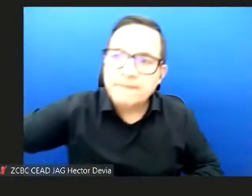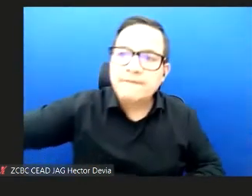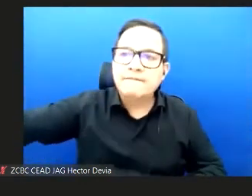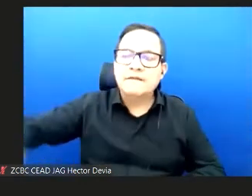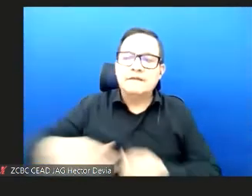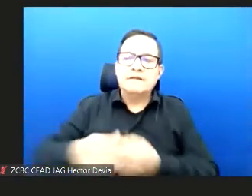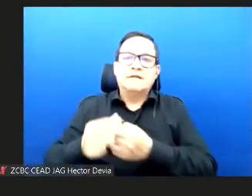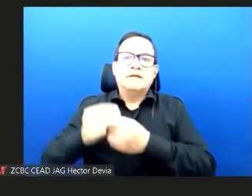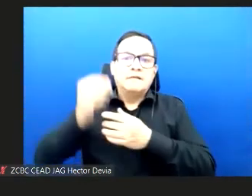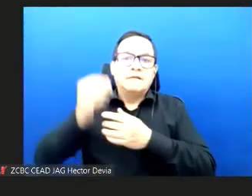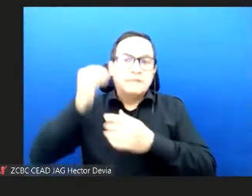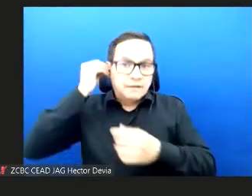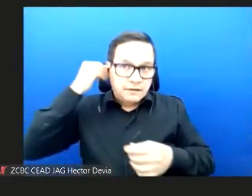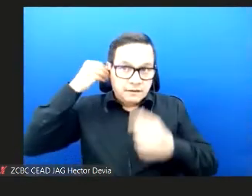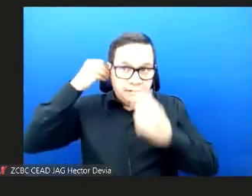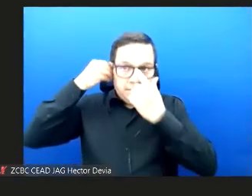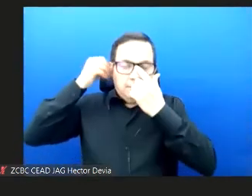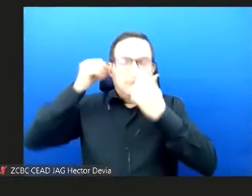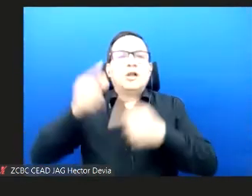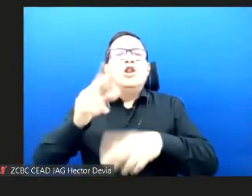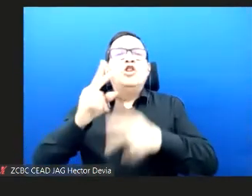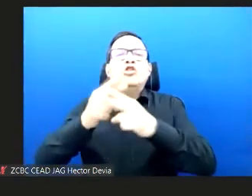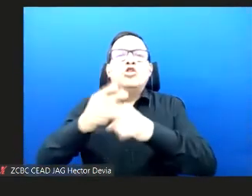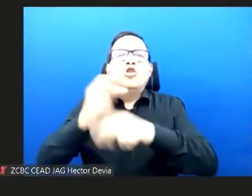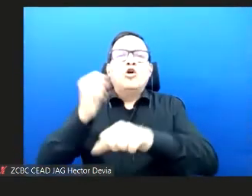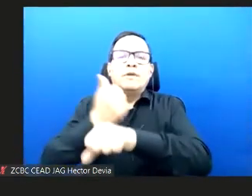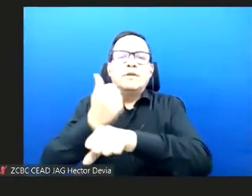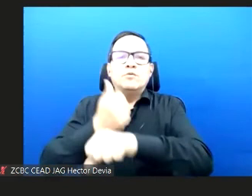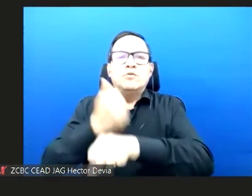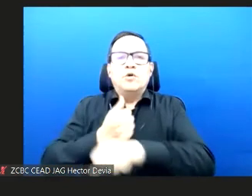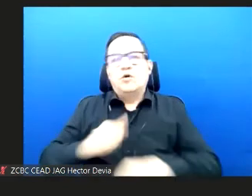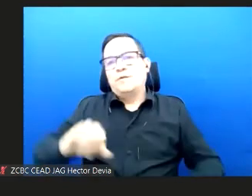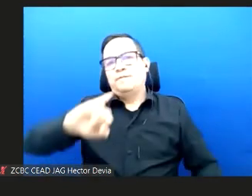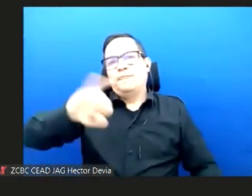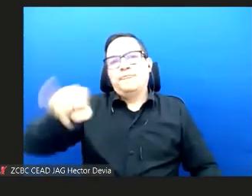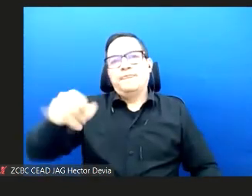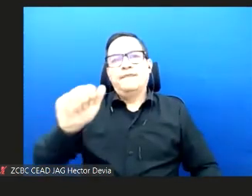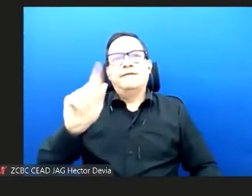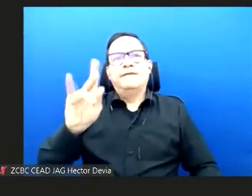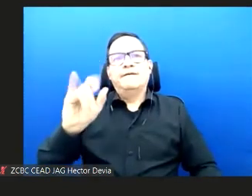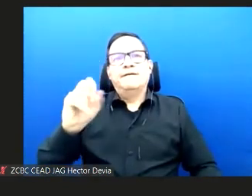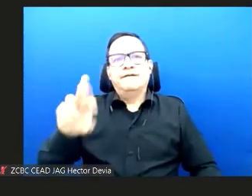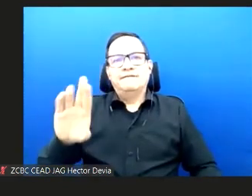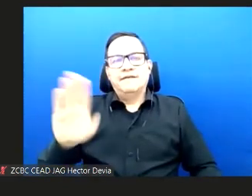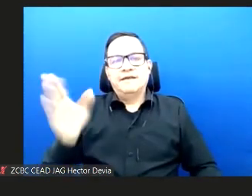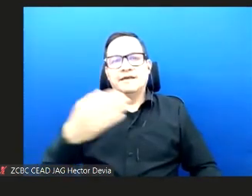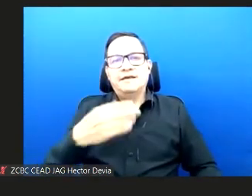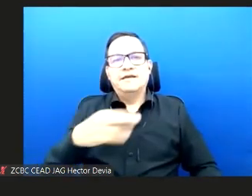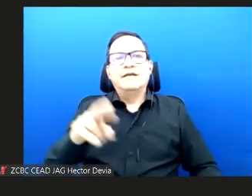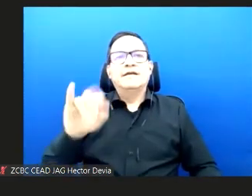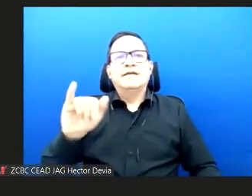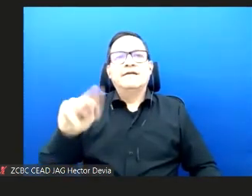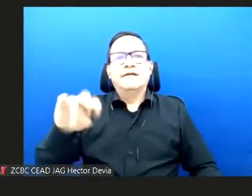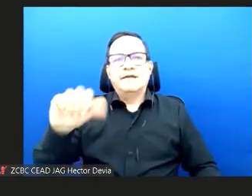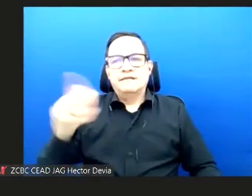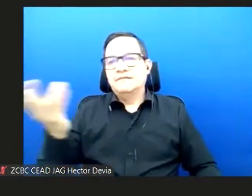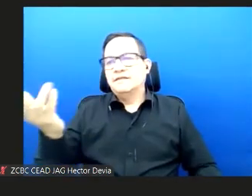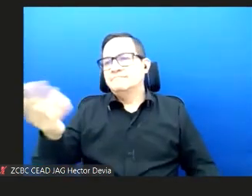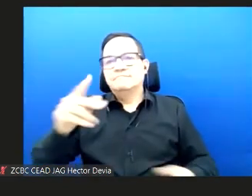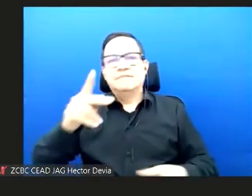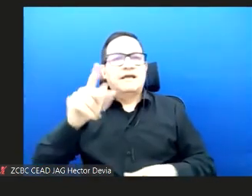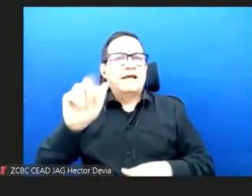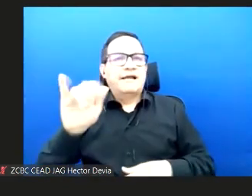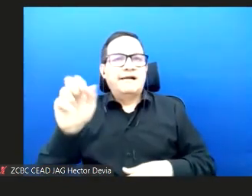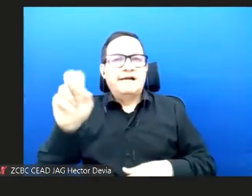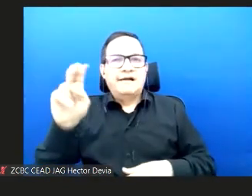Mildred Contreras y Karen Cabrera y la profe Julie. Ya ellas les escriben cómo tienen que colocar.